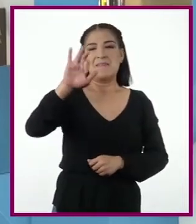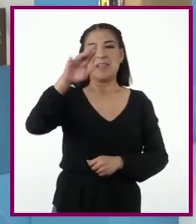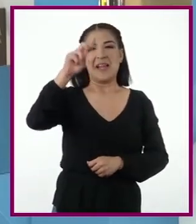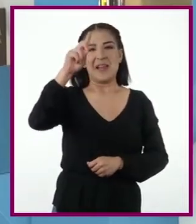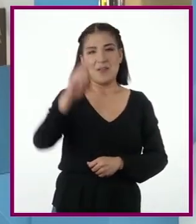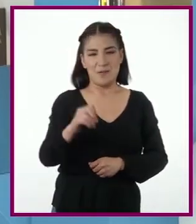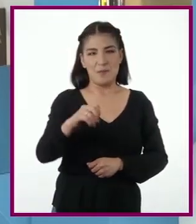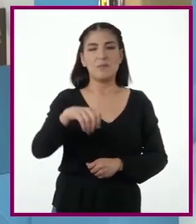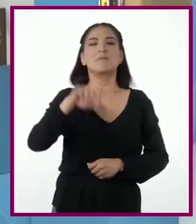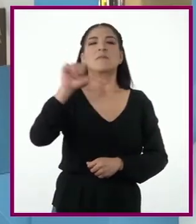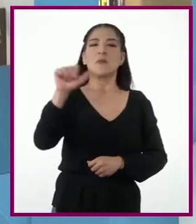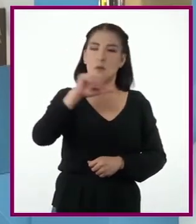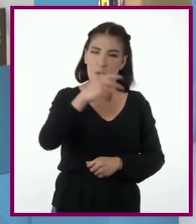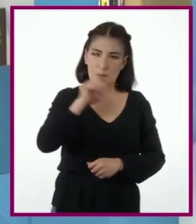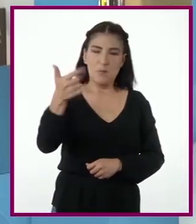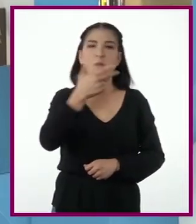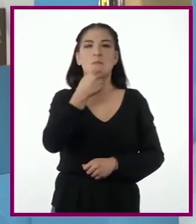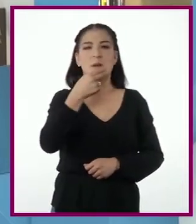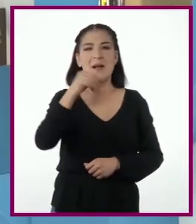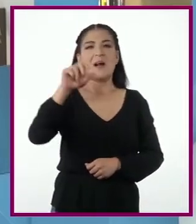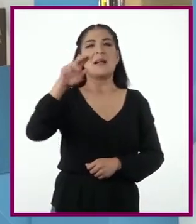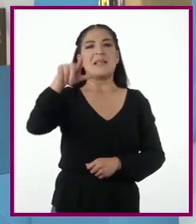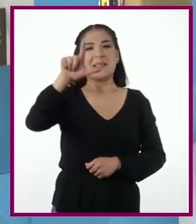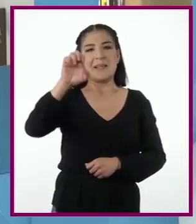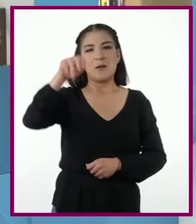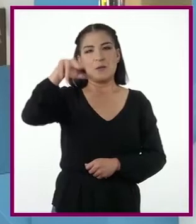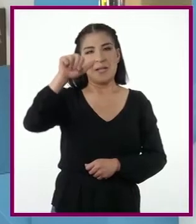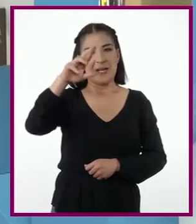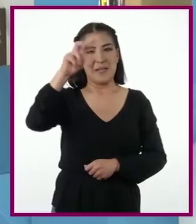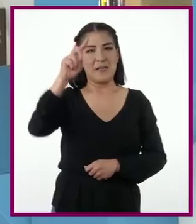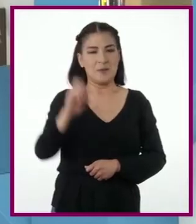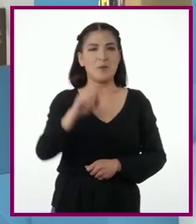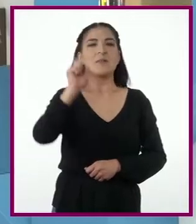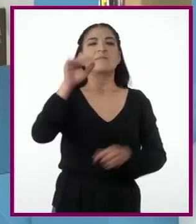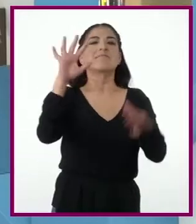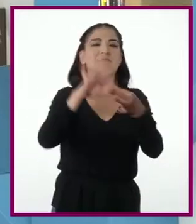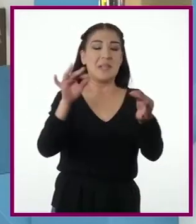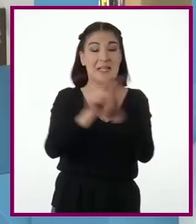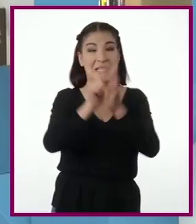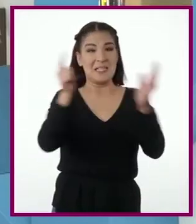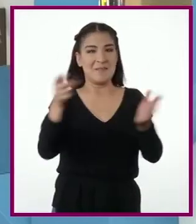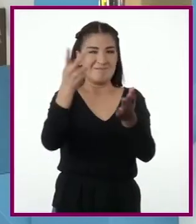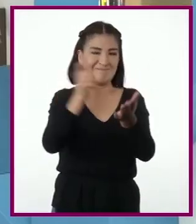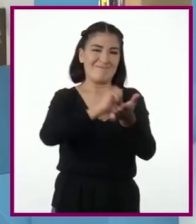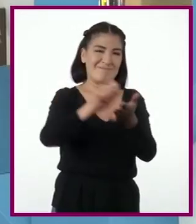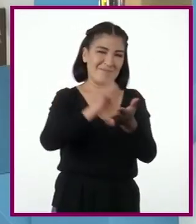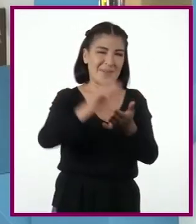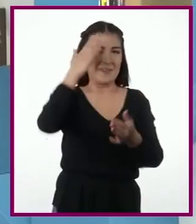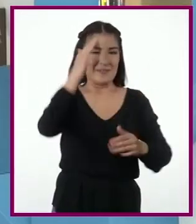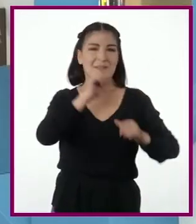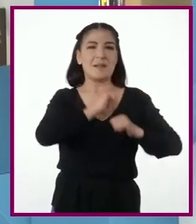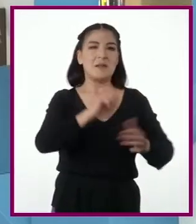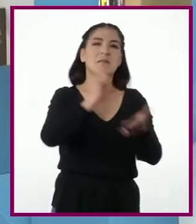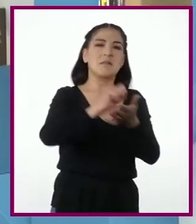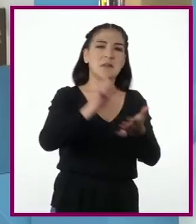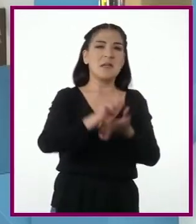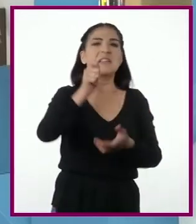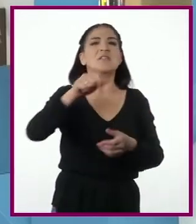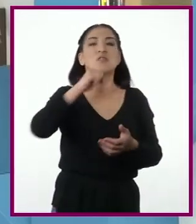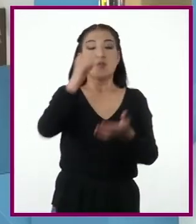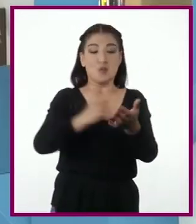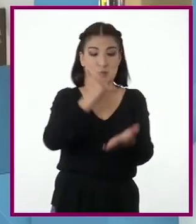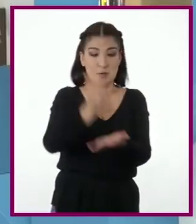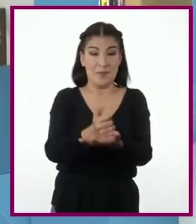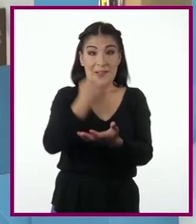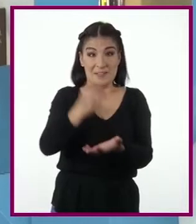y Leonardo López Luján, en su libro El pasado indígena, las ciudades fueron los centros de